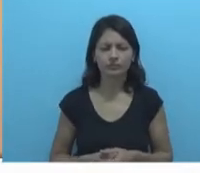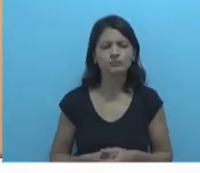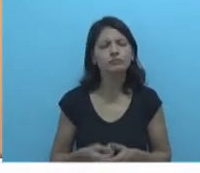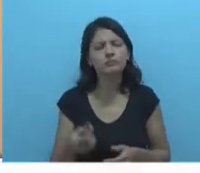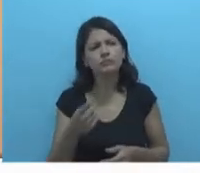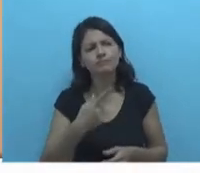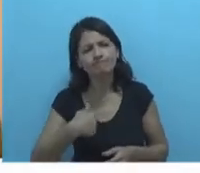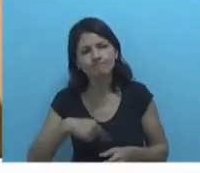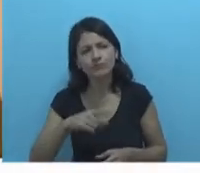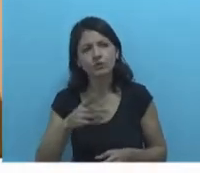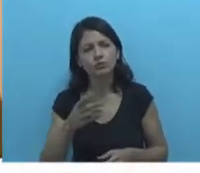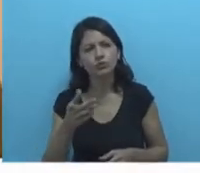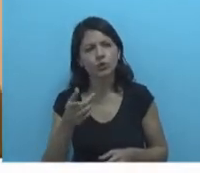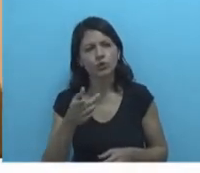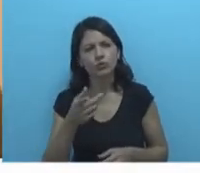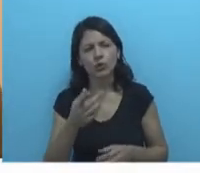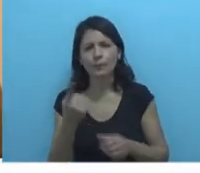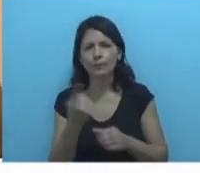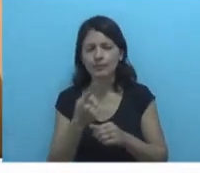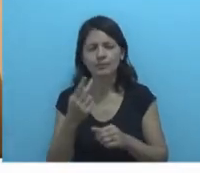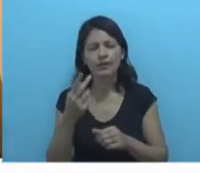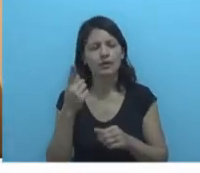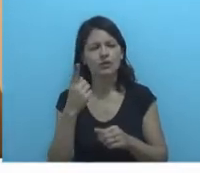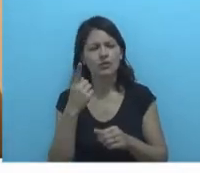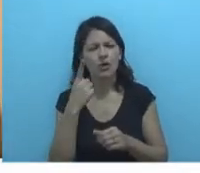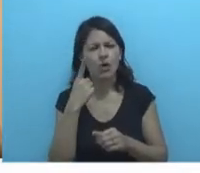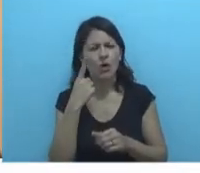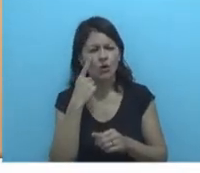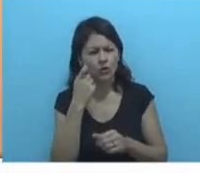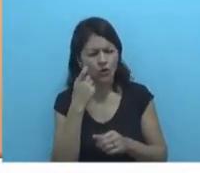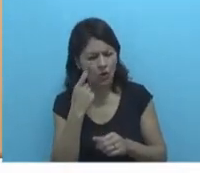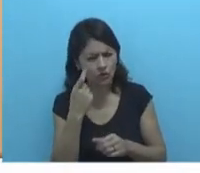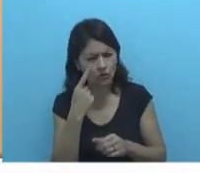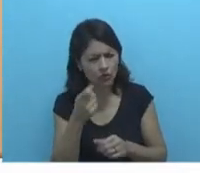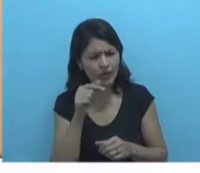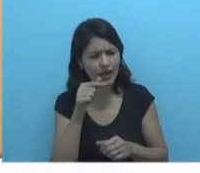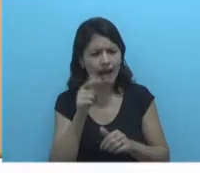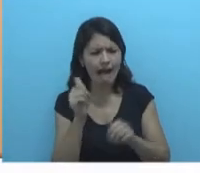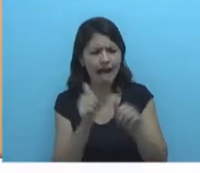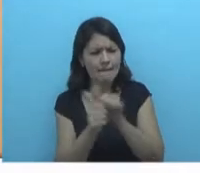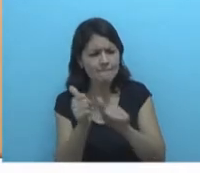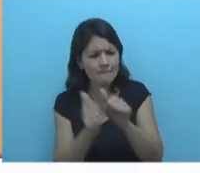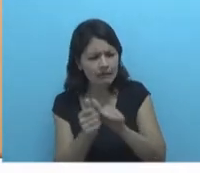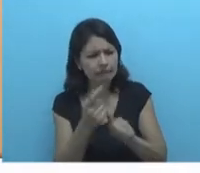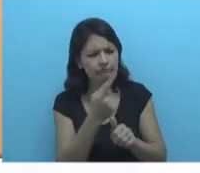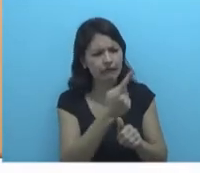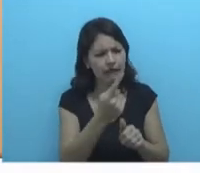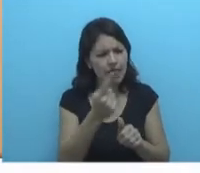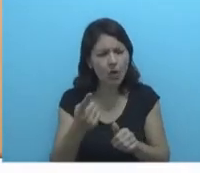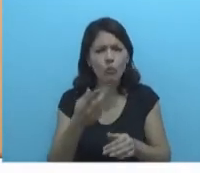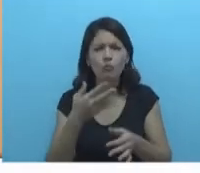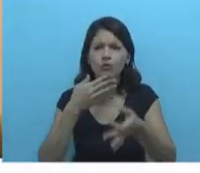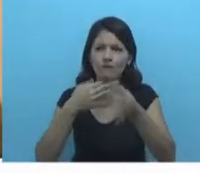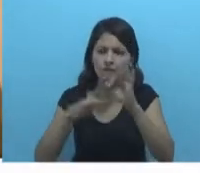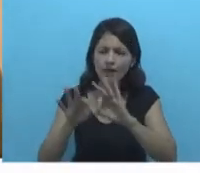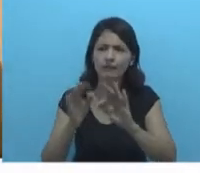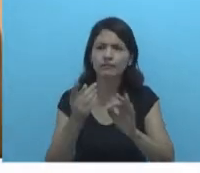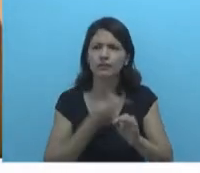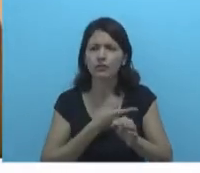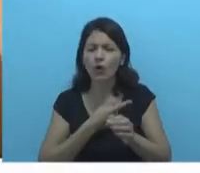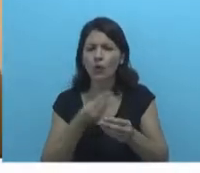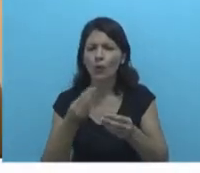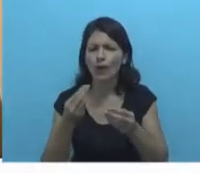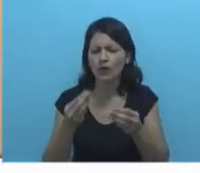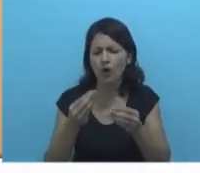márgenes de comercialización y la cadena de valor. Nosotros tenemos que intentar a través del Estado